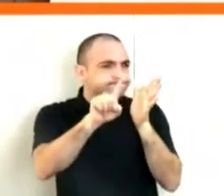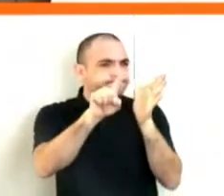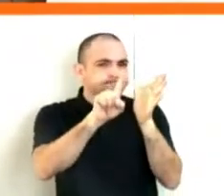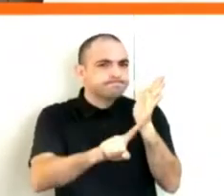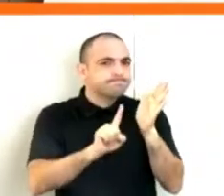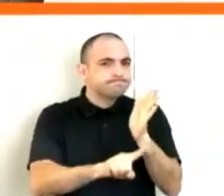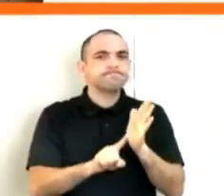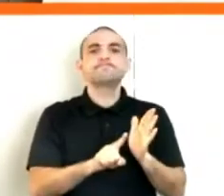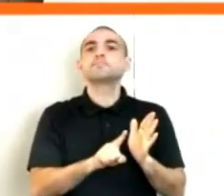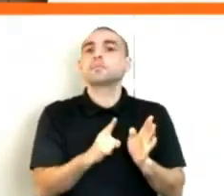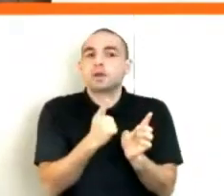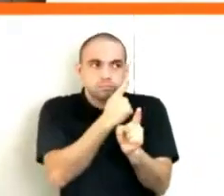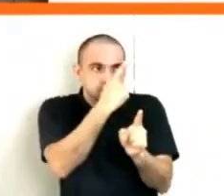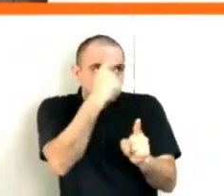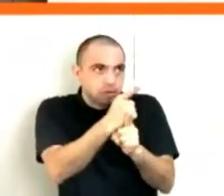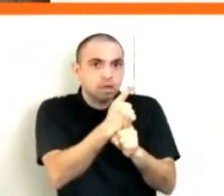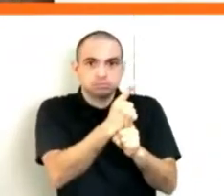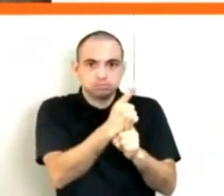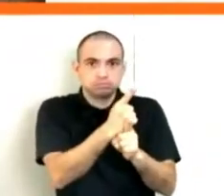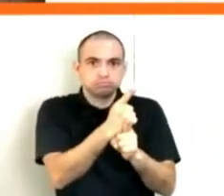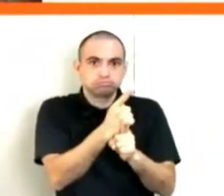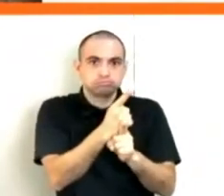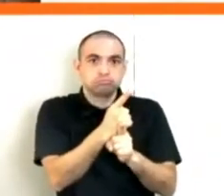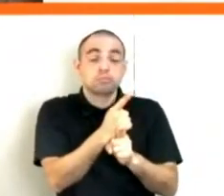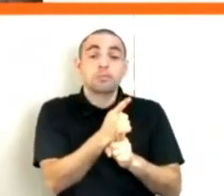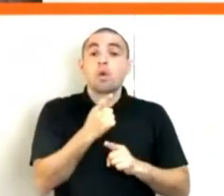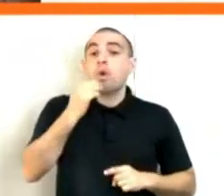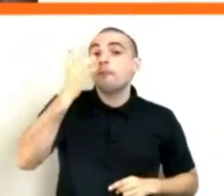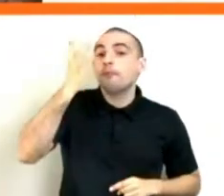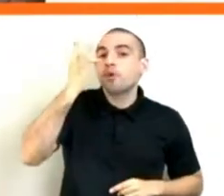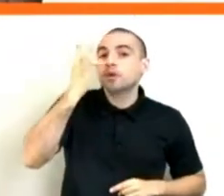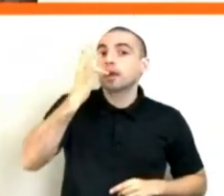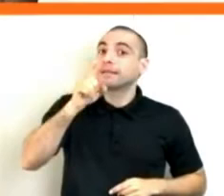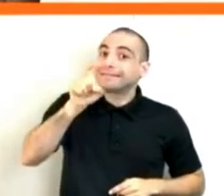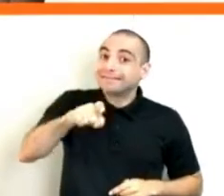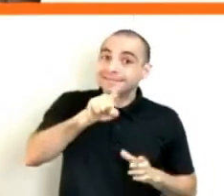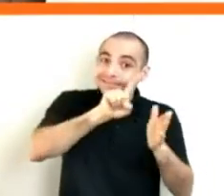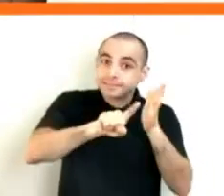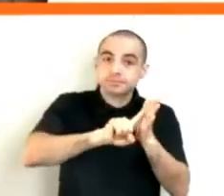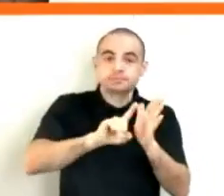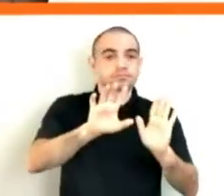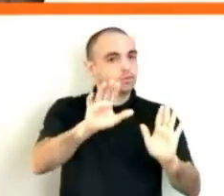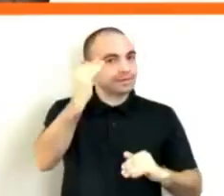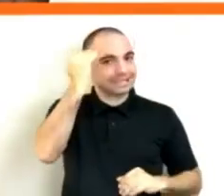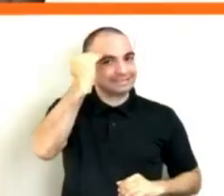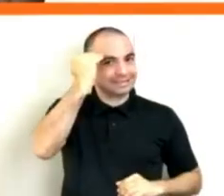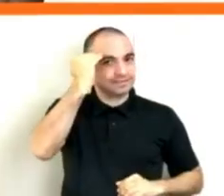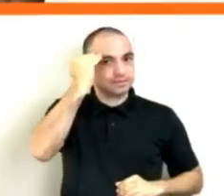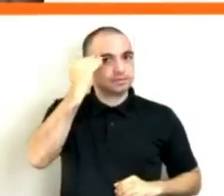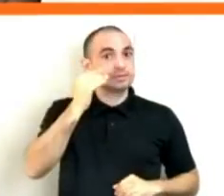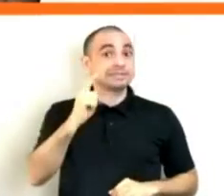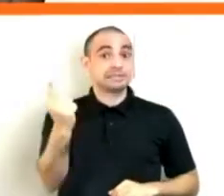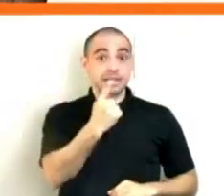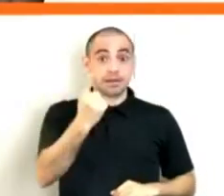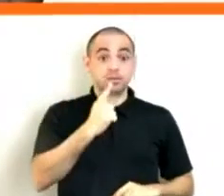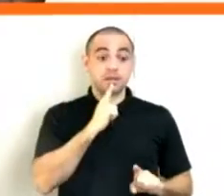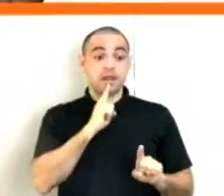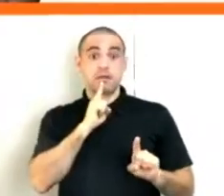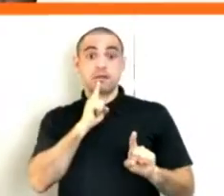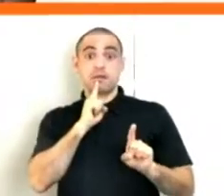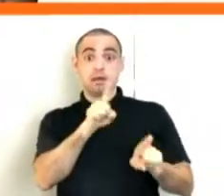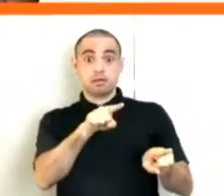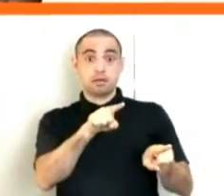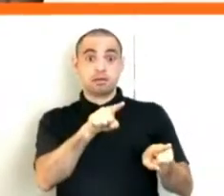estén correctas. Eso es bien importante. ¿Por qué tiene que verificarlas? Como conoce, cada vez que usted contesta estas preguntas, usted está certificando